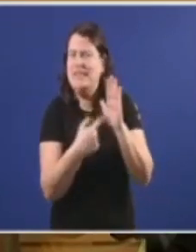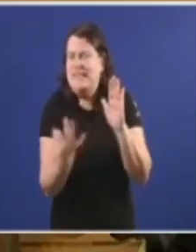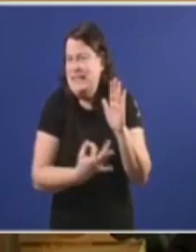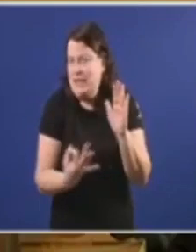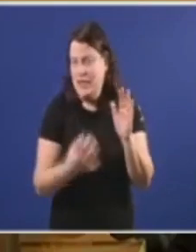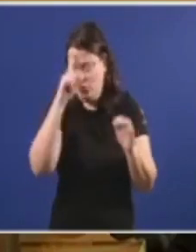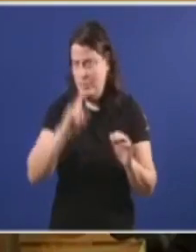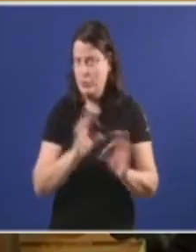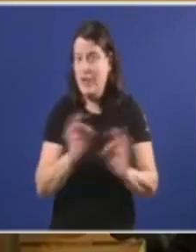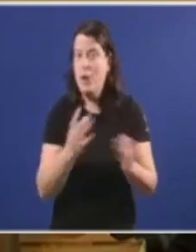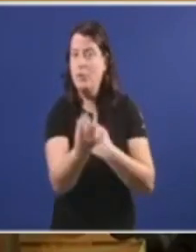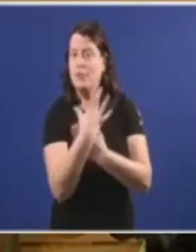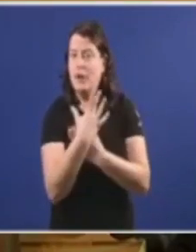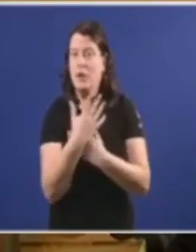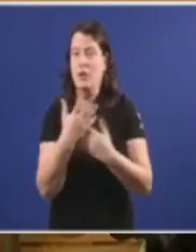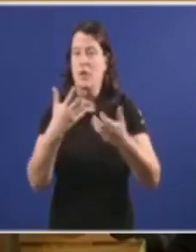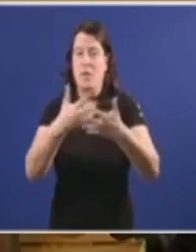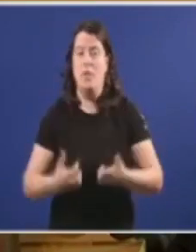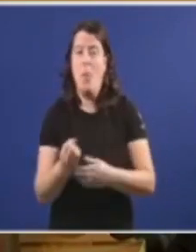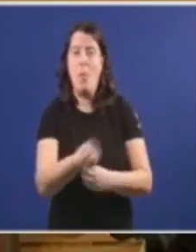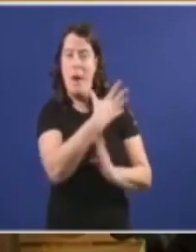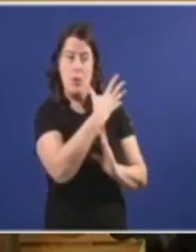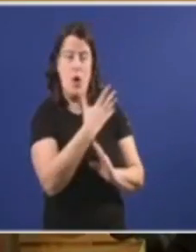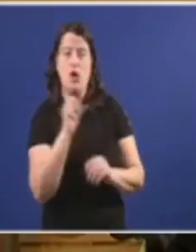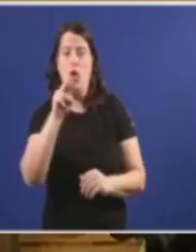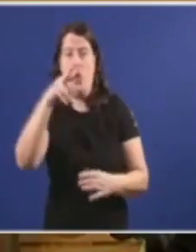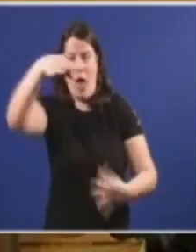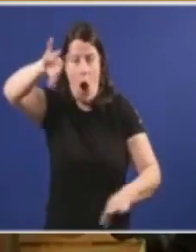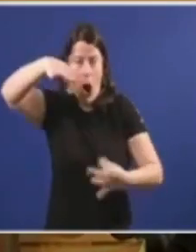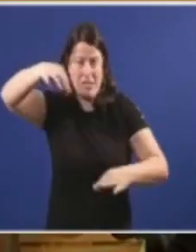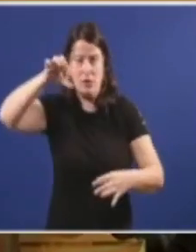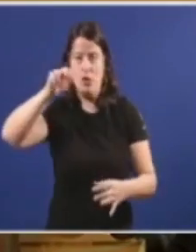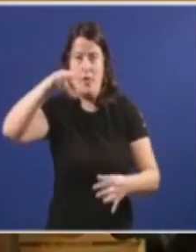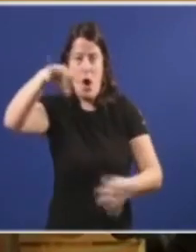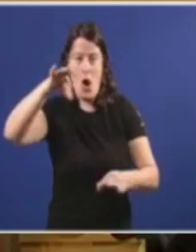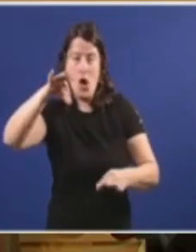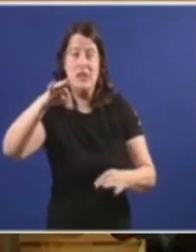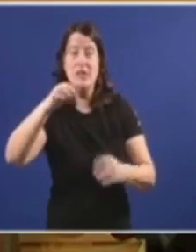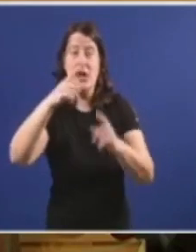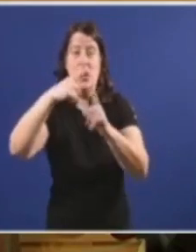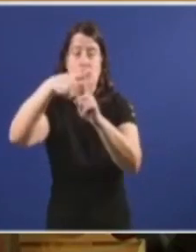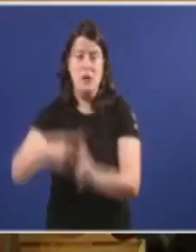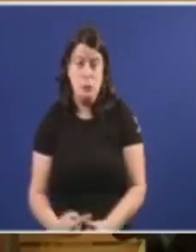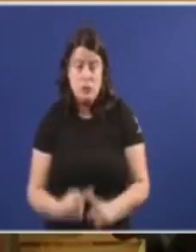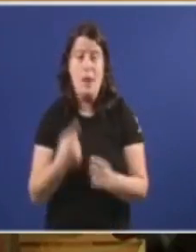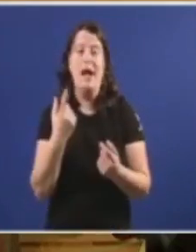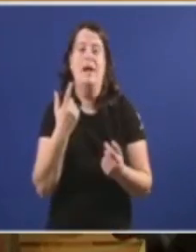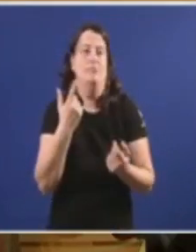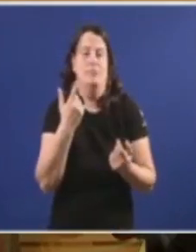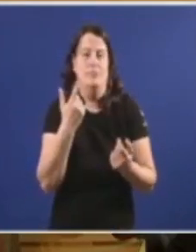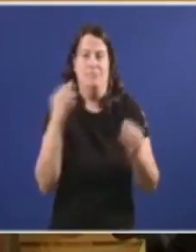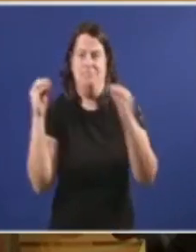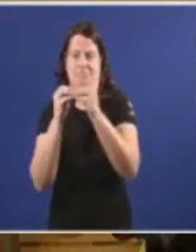información que nos remitiu foi este PowerPoint de 12 folios, onde, se un suma, nin tan siquiera as cifras que nos mandan se